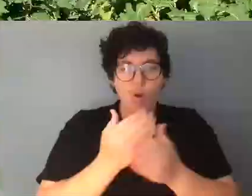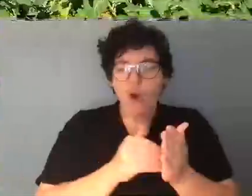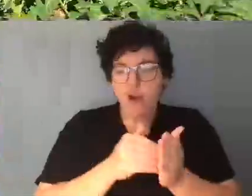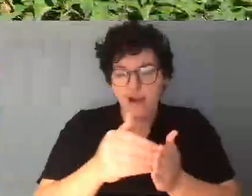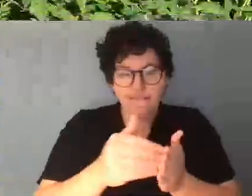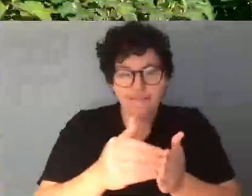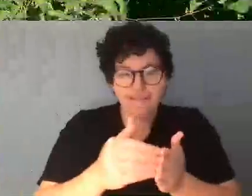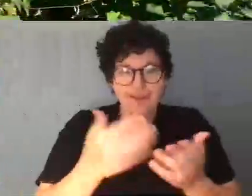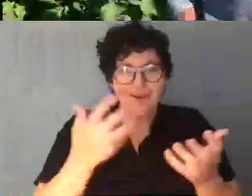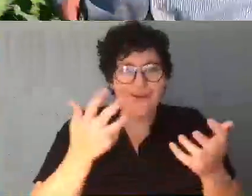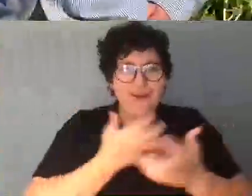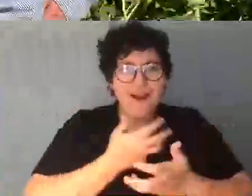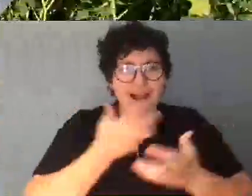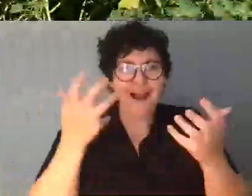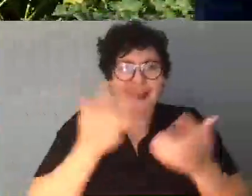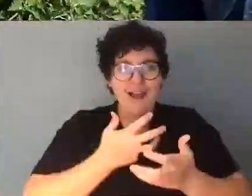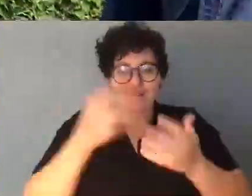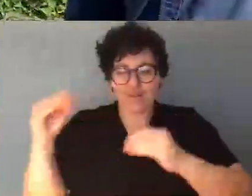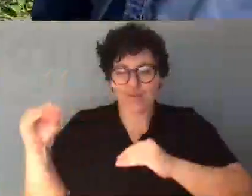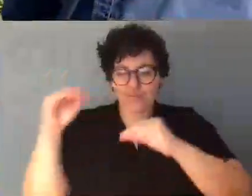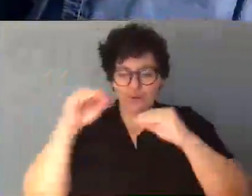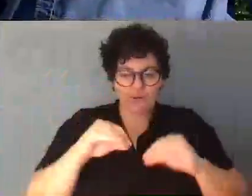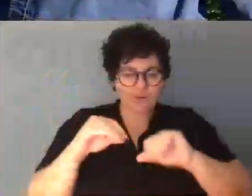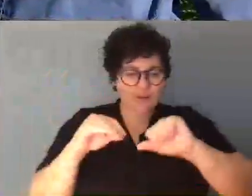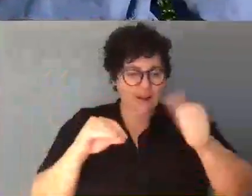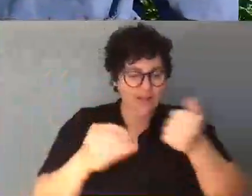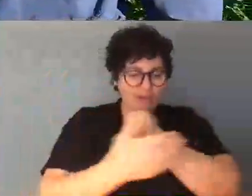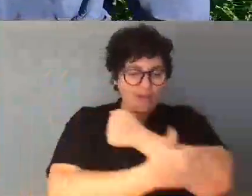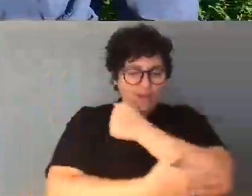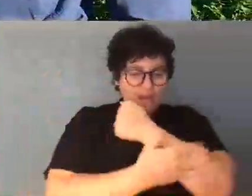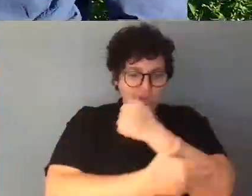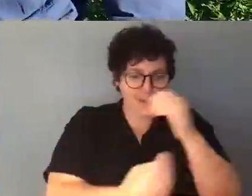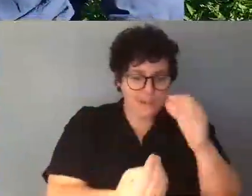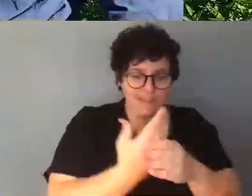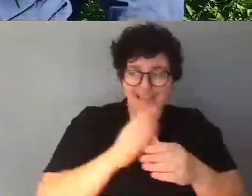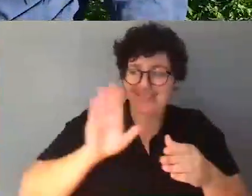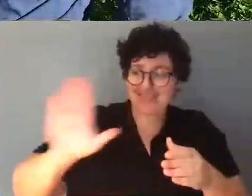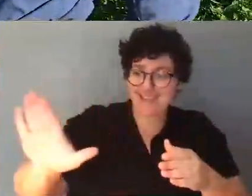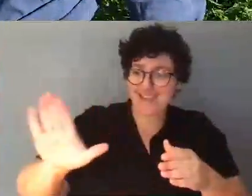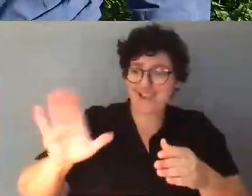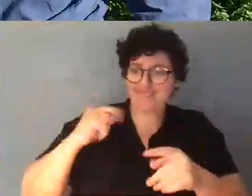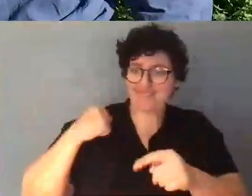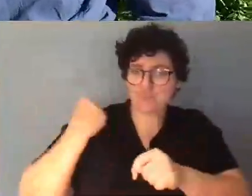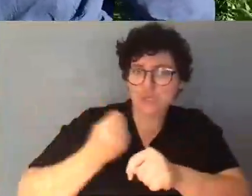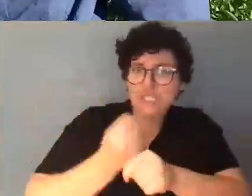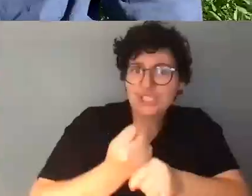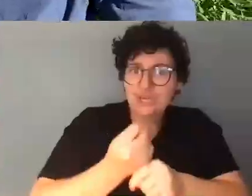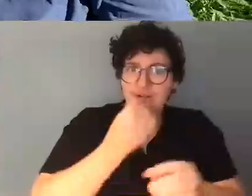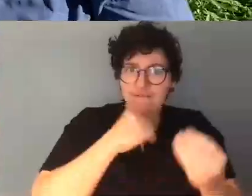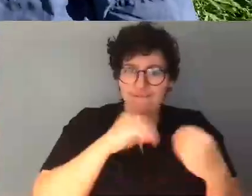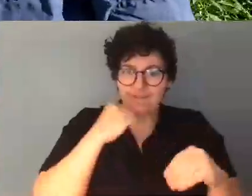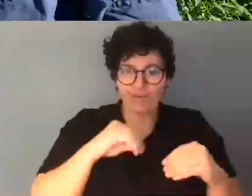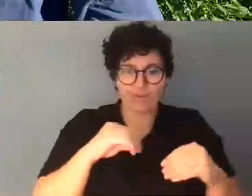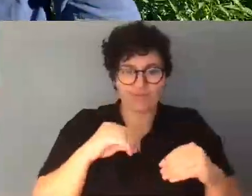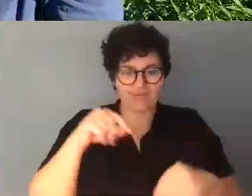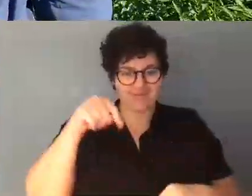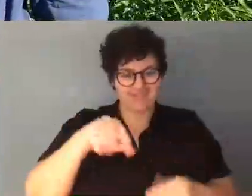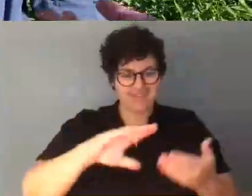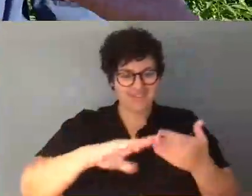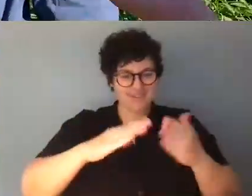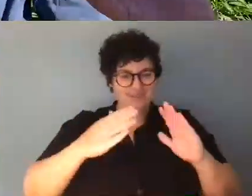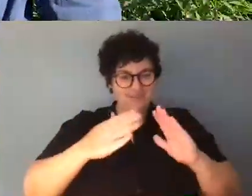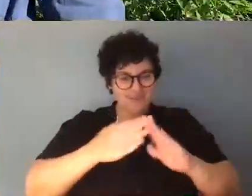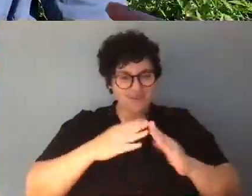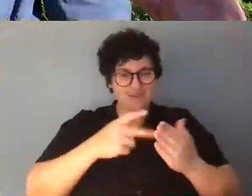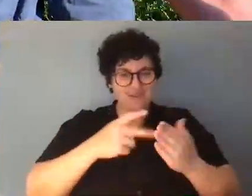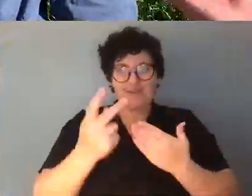poder venir a otro país a sembrar tu cultura y tu comida. Qué tan bonito espacio Milpitas que lo permite, y